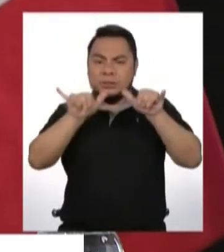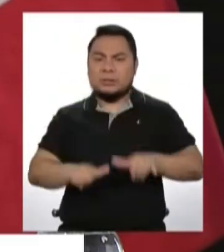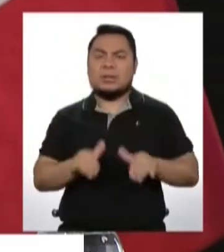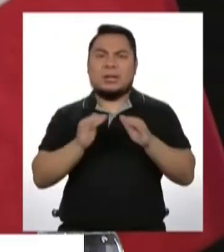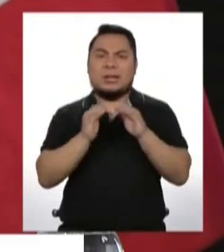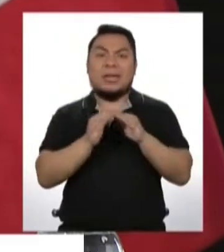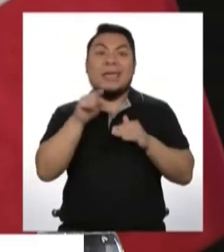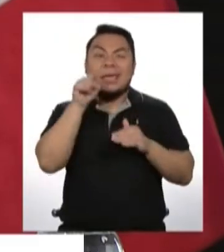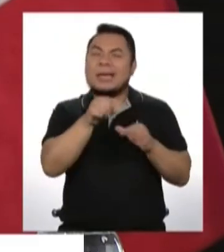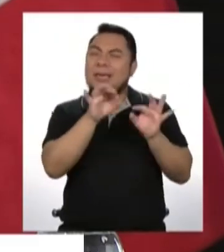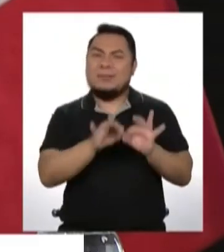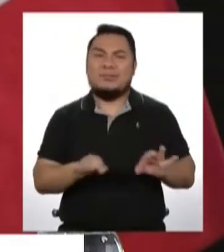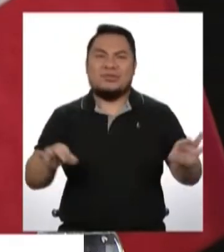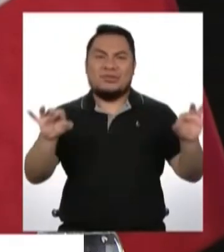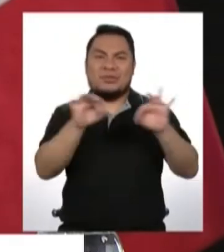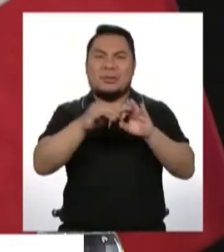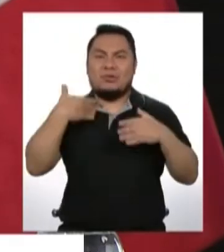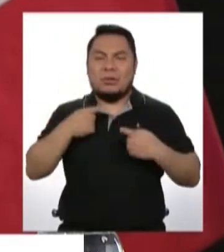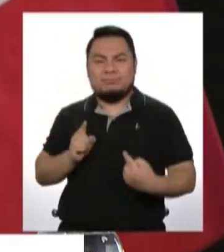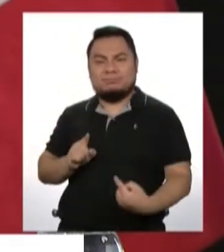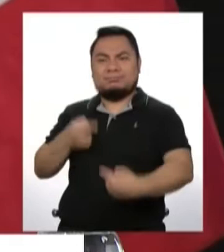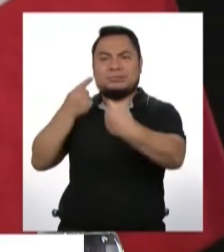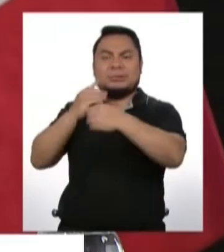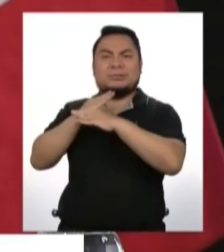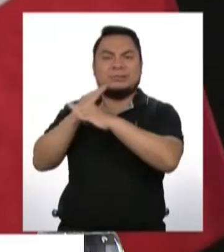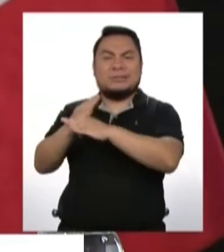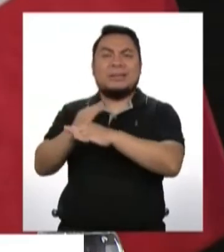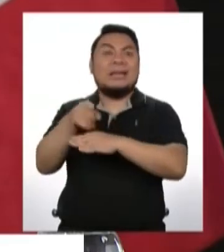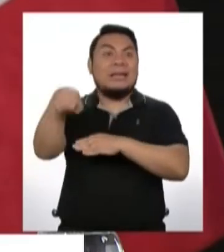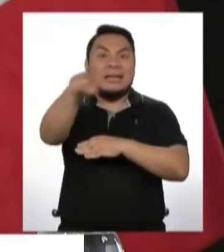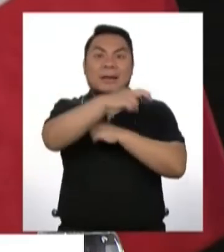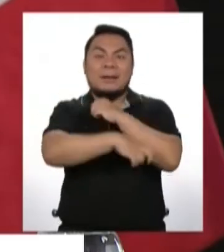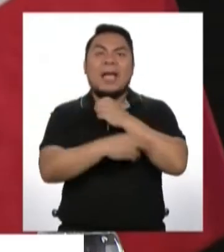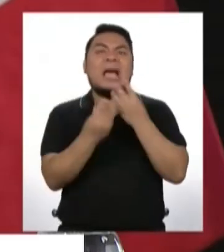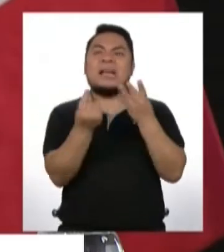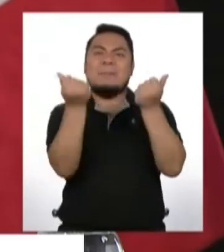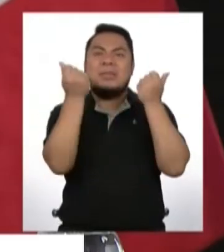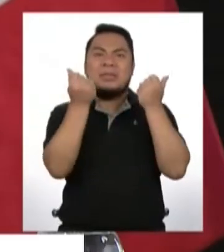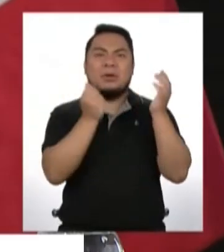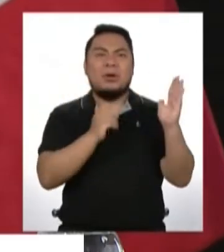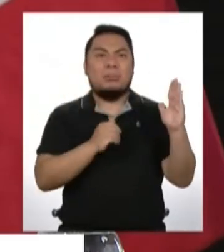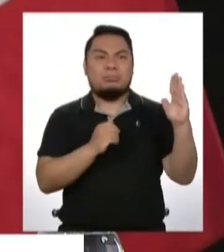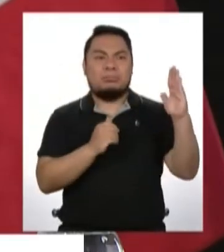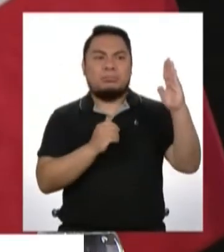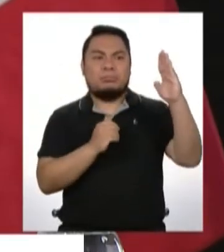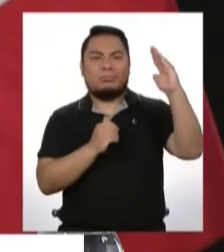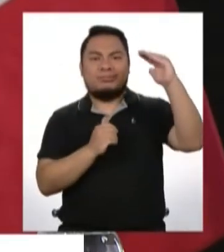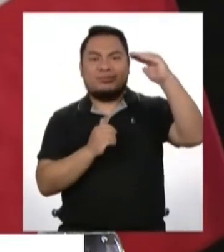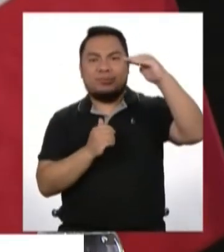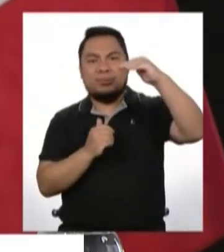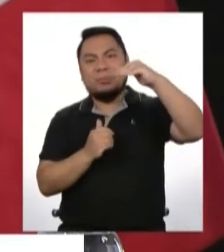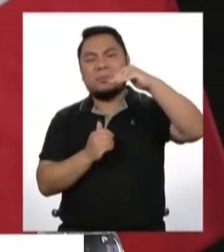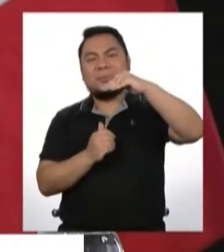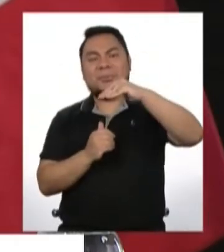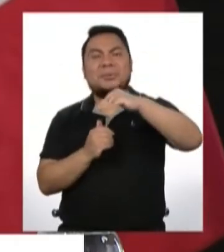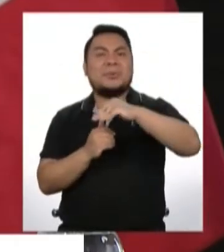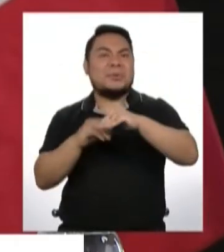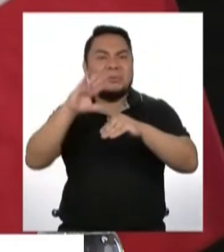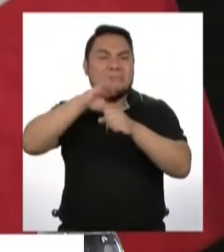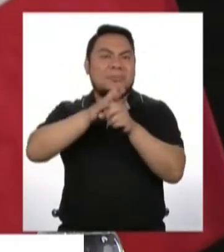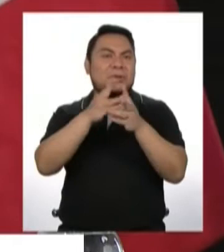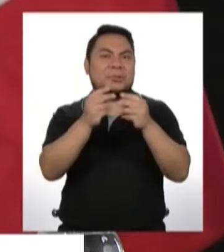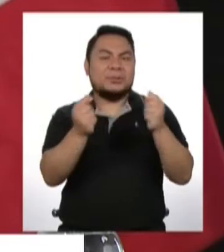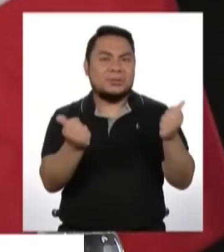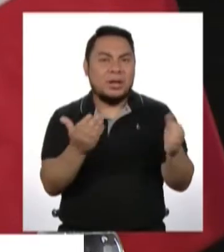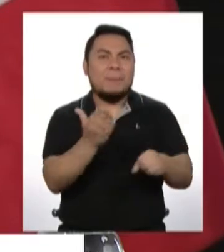clave para enfrentar esta enfermedad, rapidito han salido de ello. Entonces, tenemos los ejemplos, los